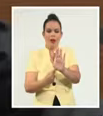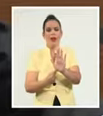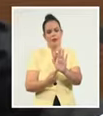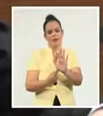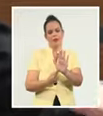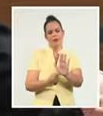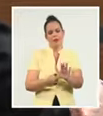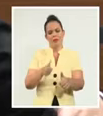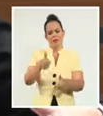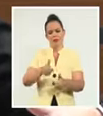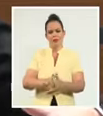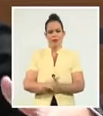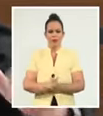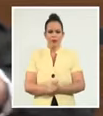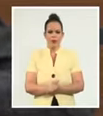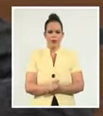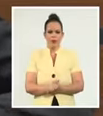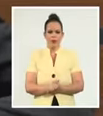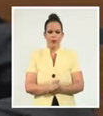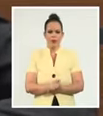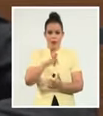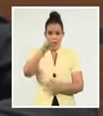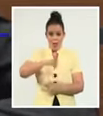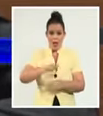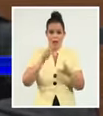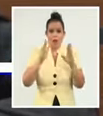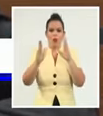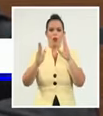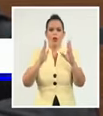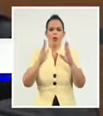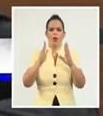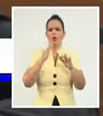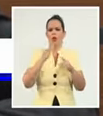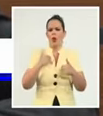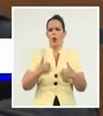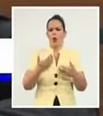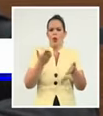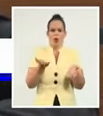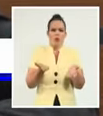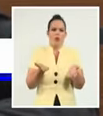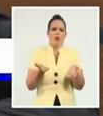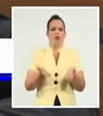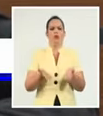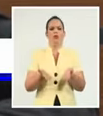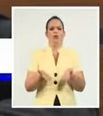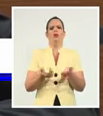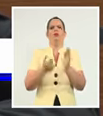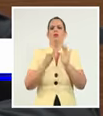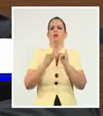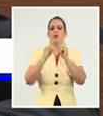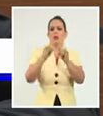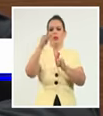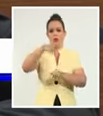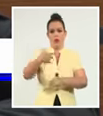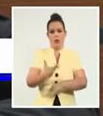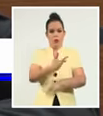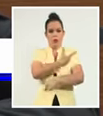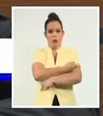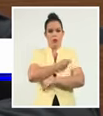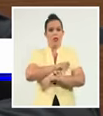de la investigación. ¿En qué momento nos encontramos del desarrollo clínico con esta molécula? Ya nuestra